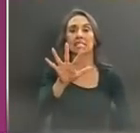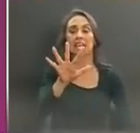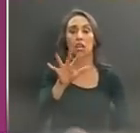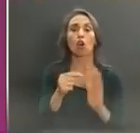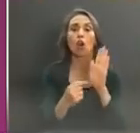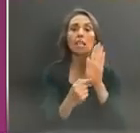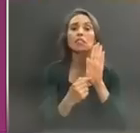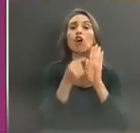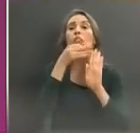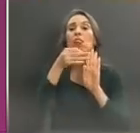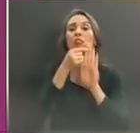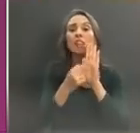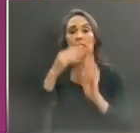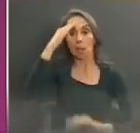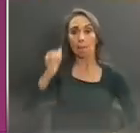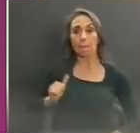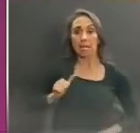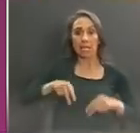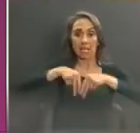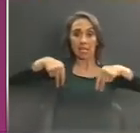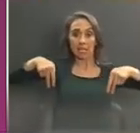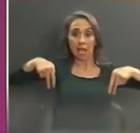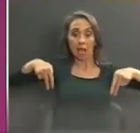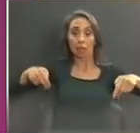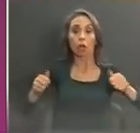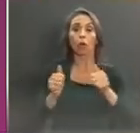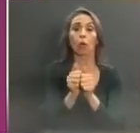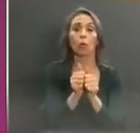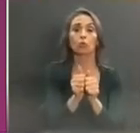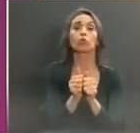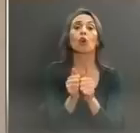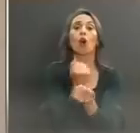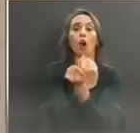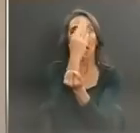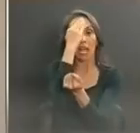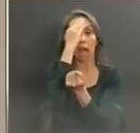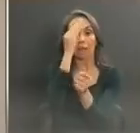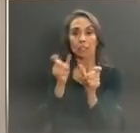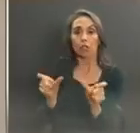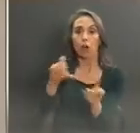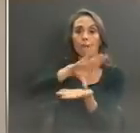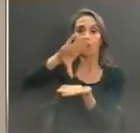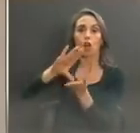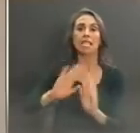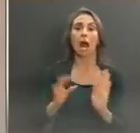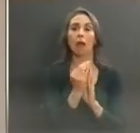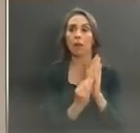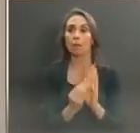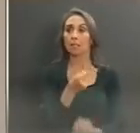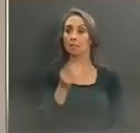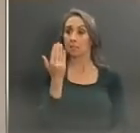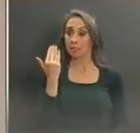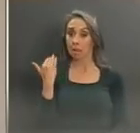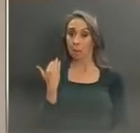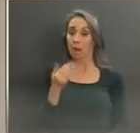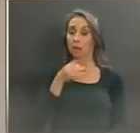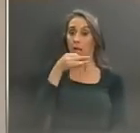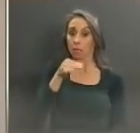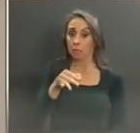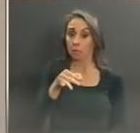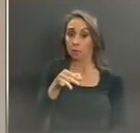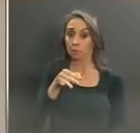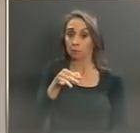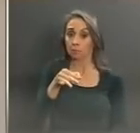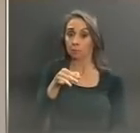que decía es que el ejército iba a acompañar las labores de carabineros en la frontera. Recalcar que hace algunas semanas atrás,